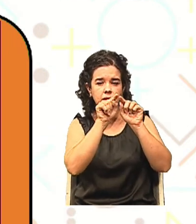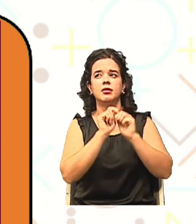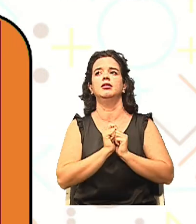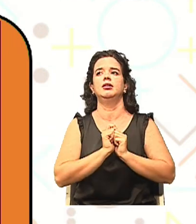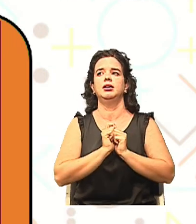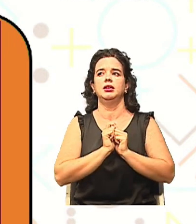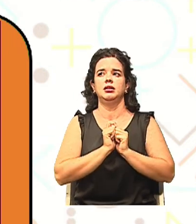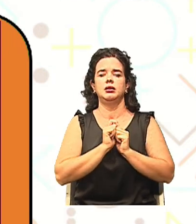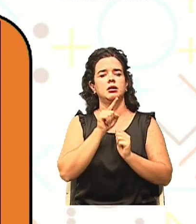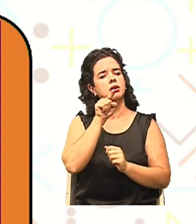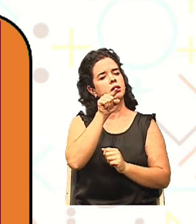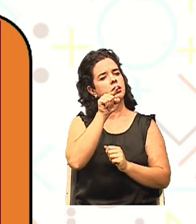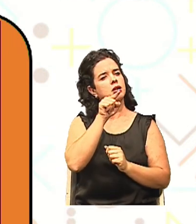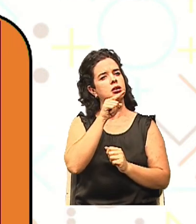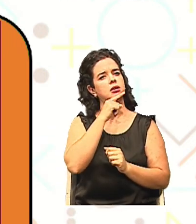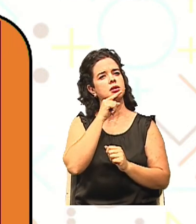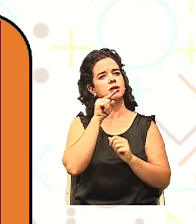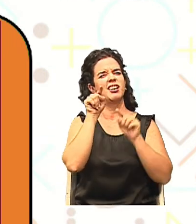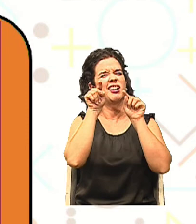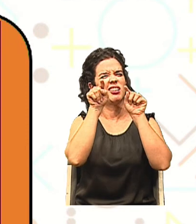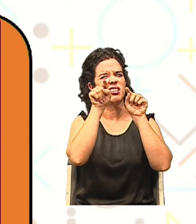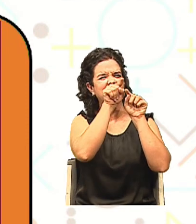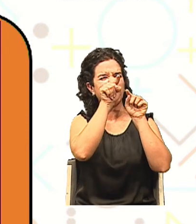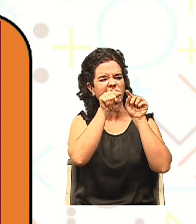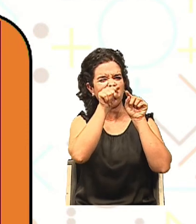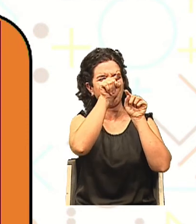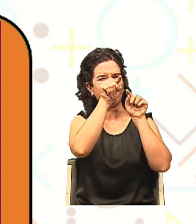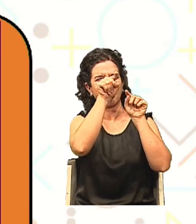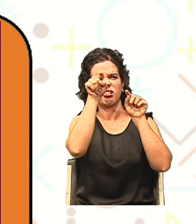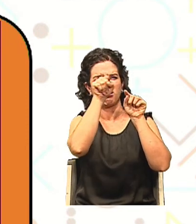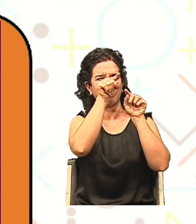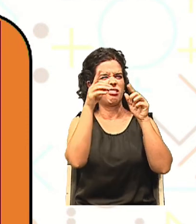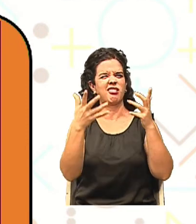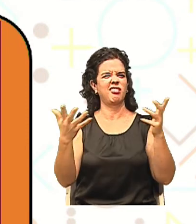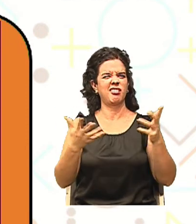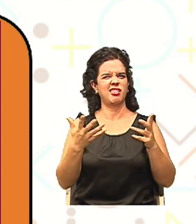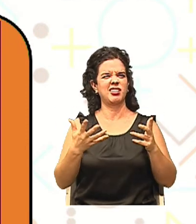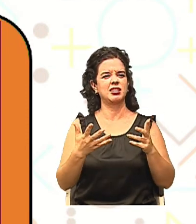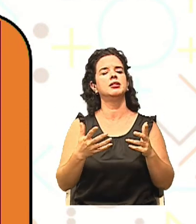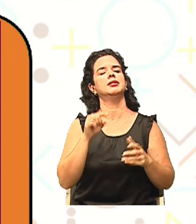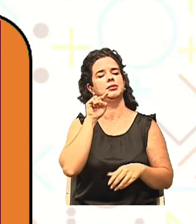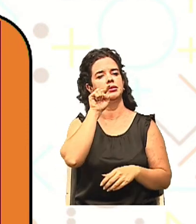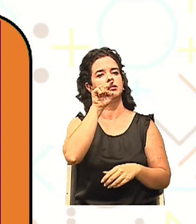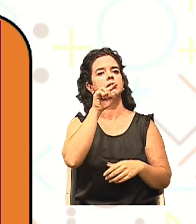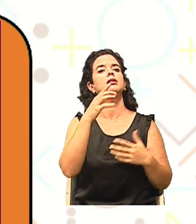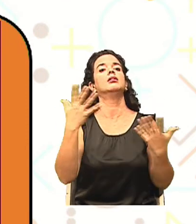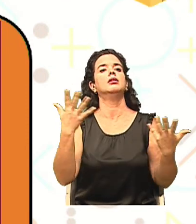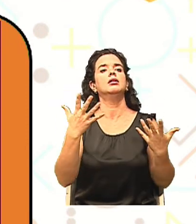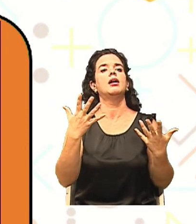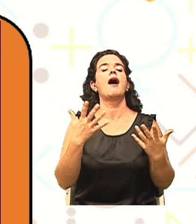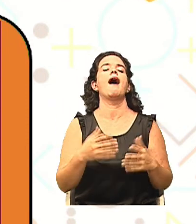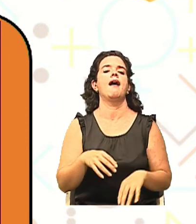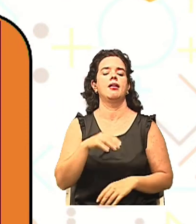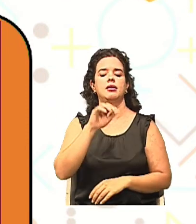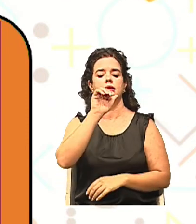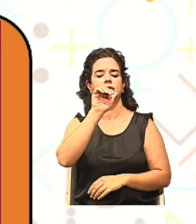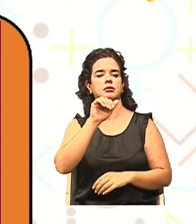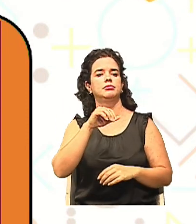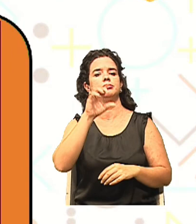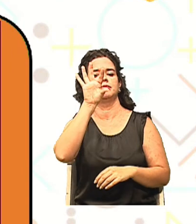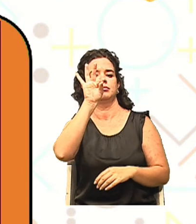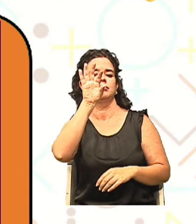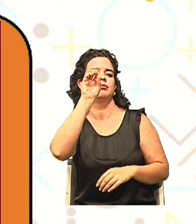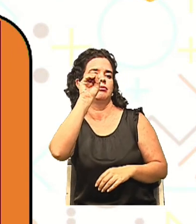Ese era, creo que esa gradilla, ¿verdad? Que está ahí. Ajá, el cuadrito es el que distingue el ángulo de 90 grados. Ah,